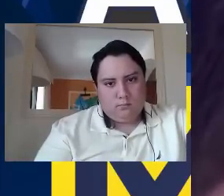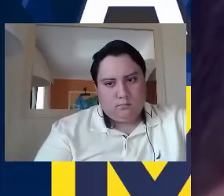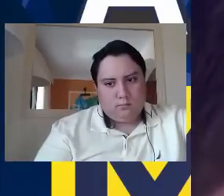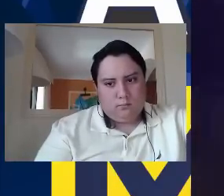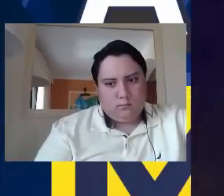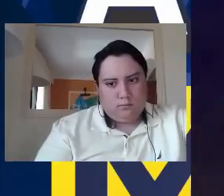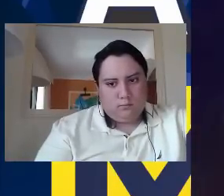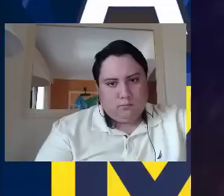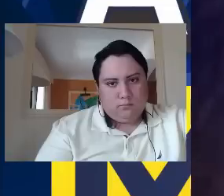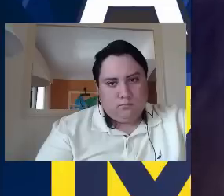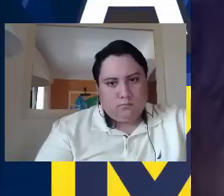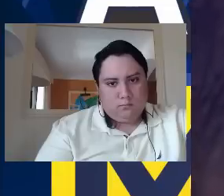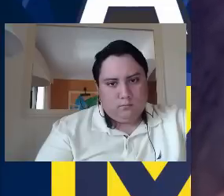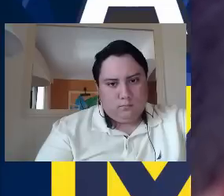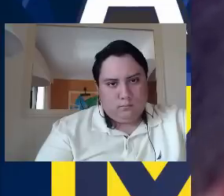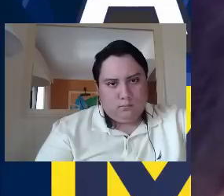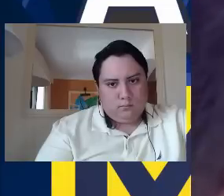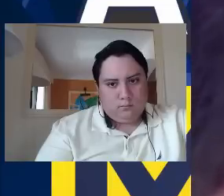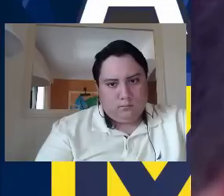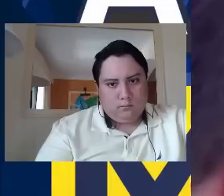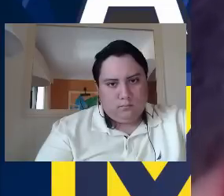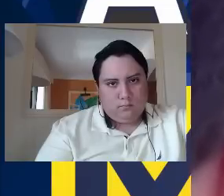por eso